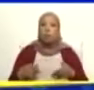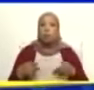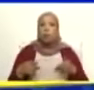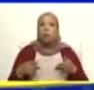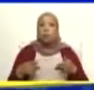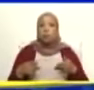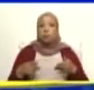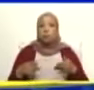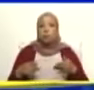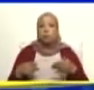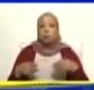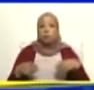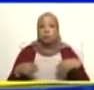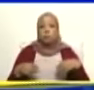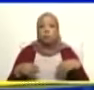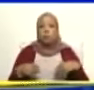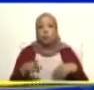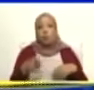¿Ustedes tienen